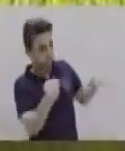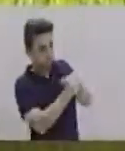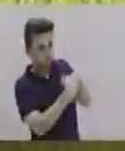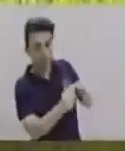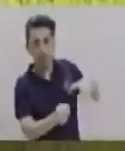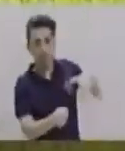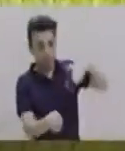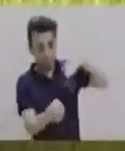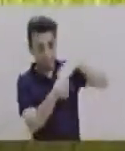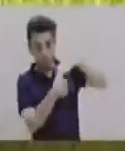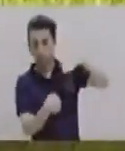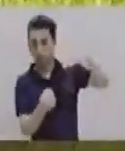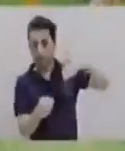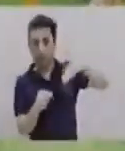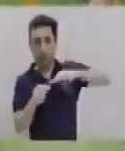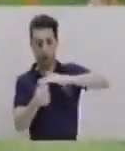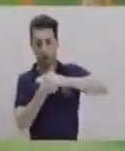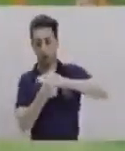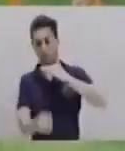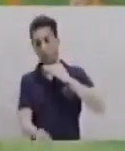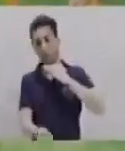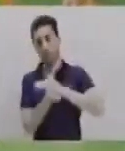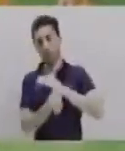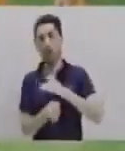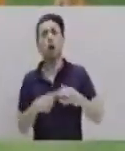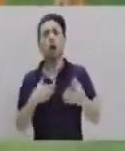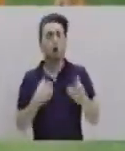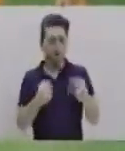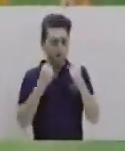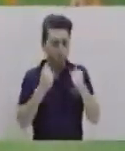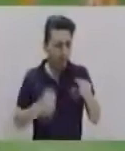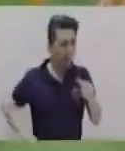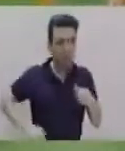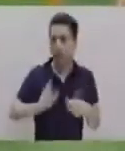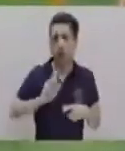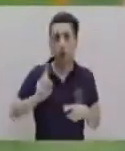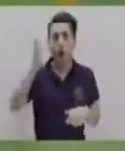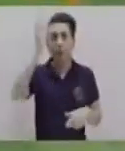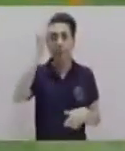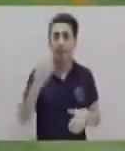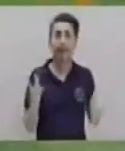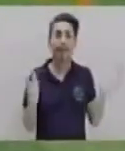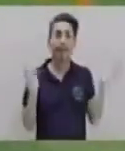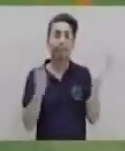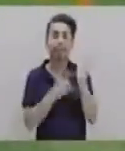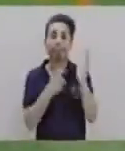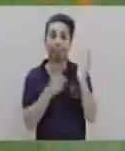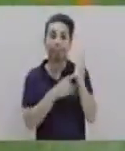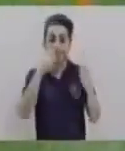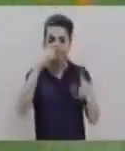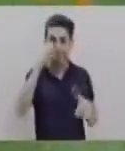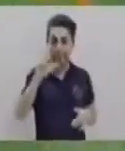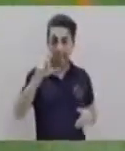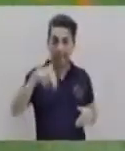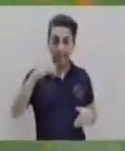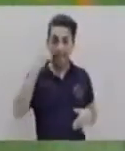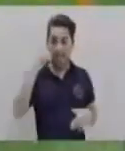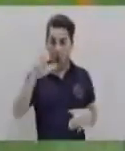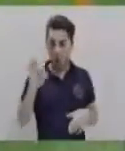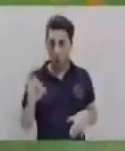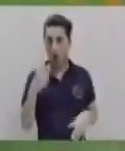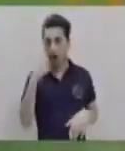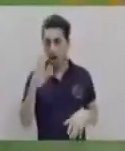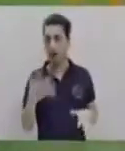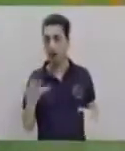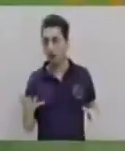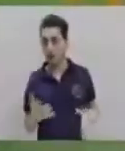Ahorita no hay necesidad de tanta potencia, estamos ahorita adquiriendo todo el gesto técnico, ¿vea? Ahora lado izquierdo, mi